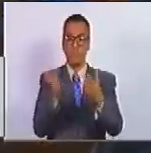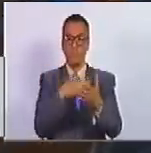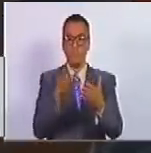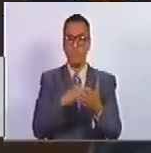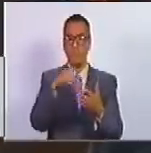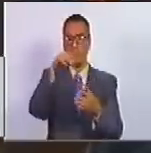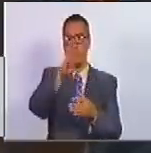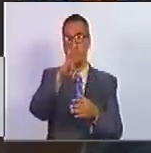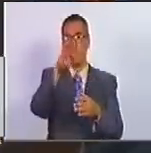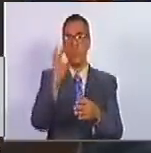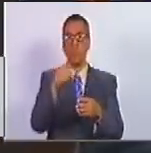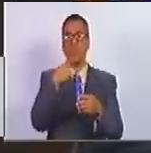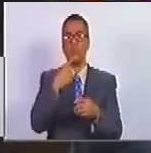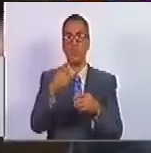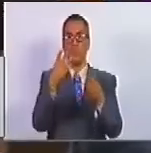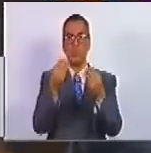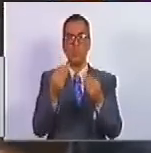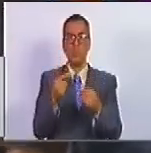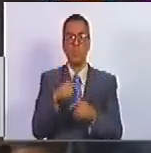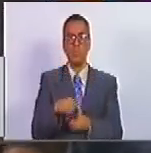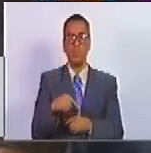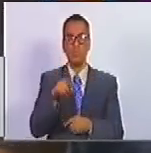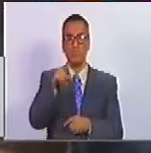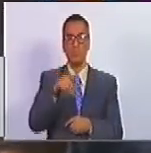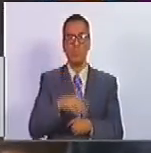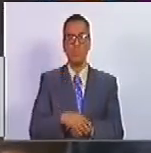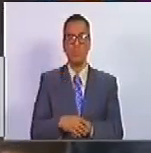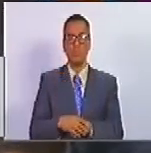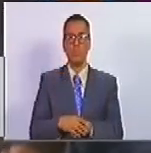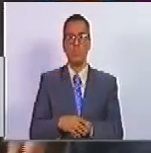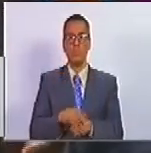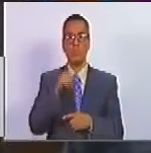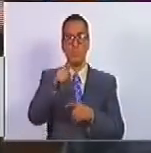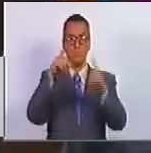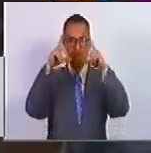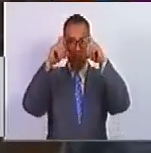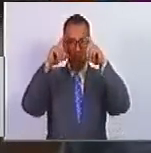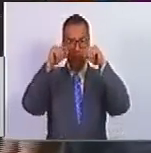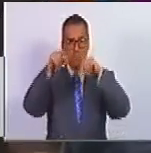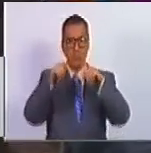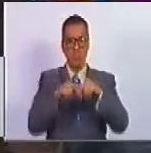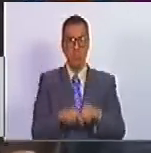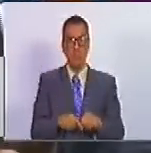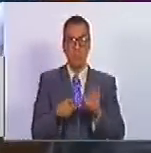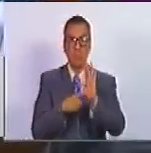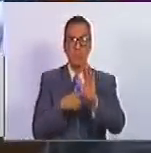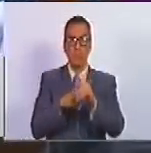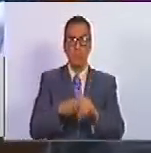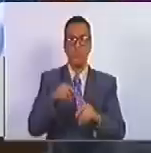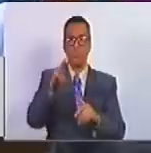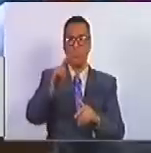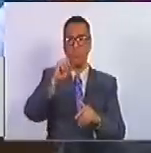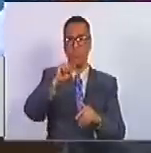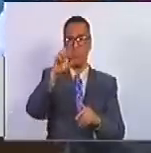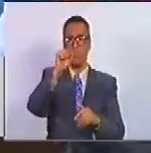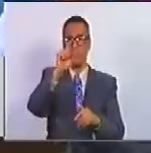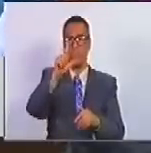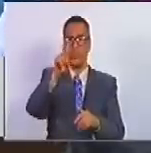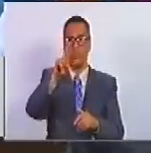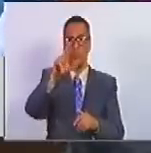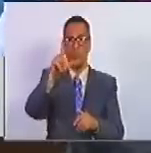4F dice mucho, ¿no? En esa foto está la señora Úrsula von der